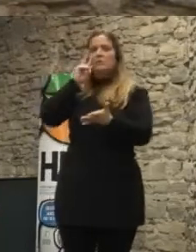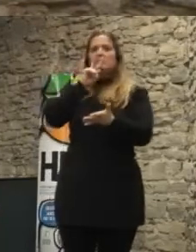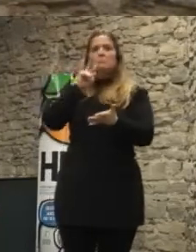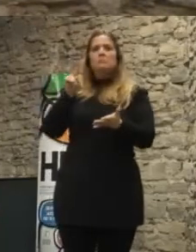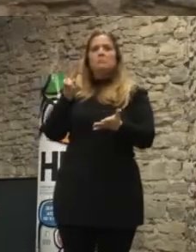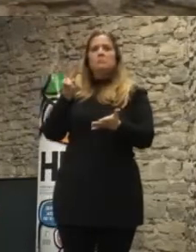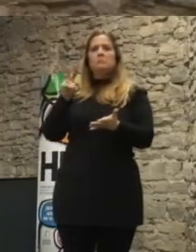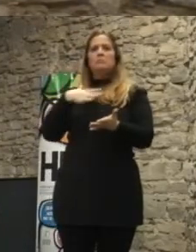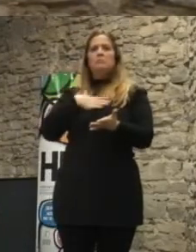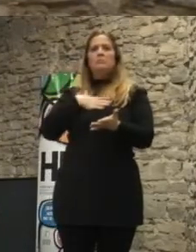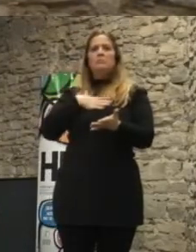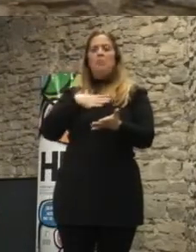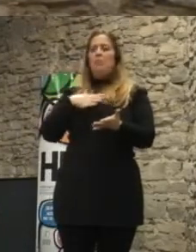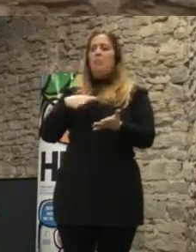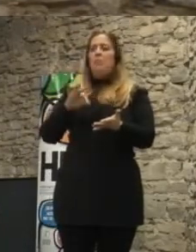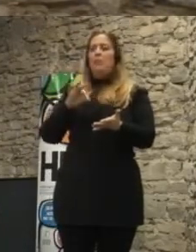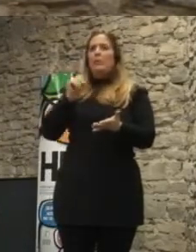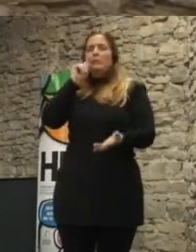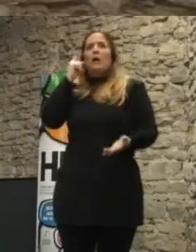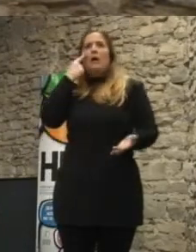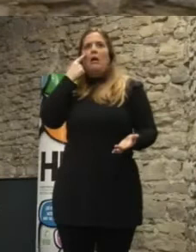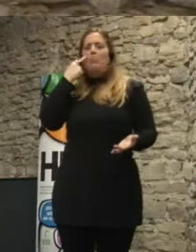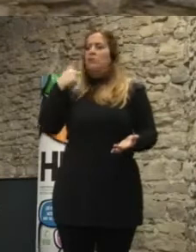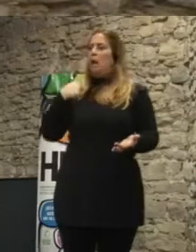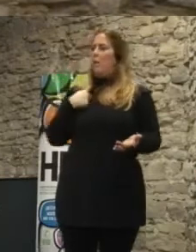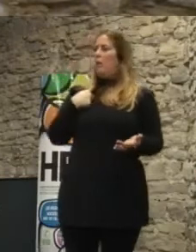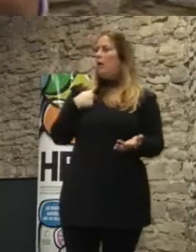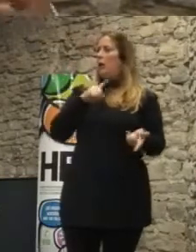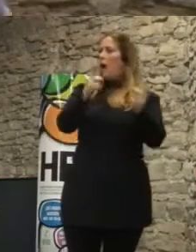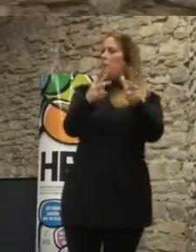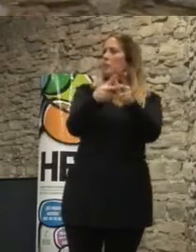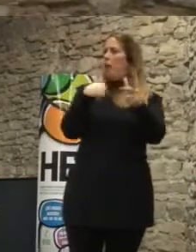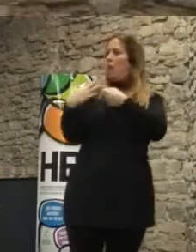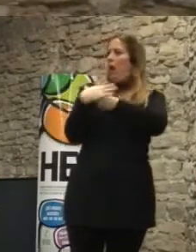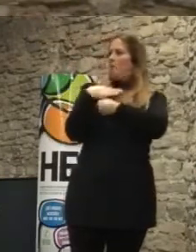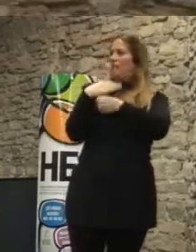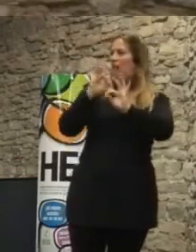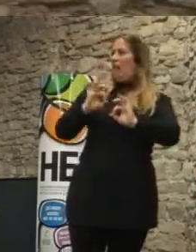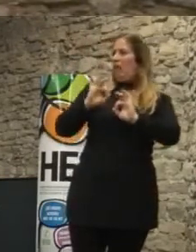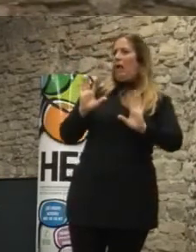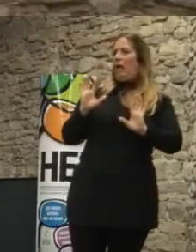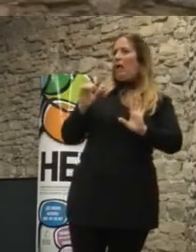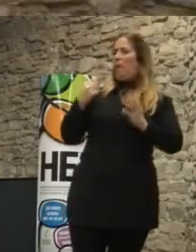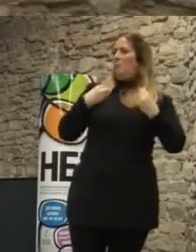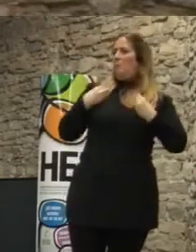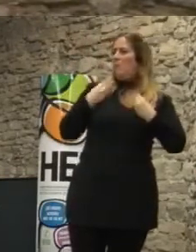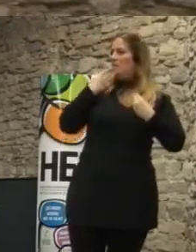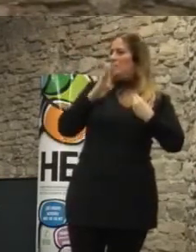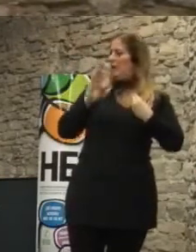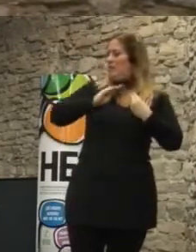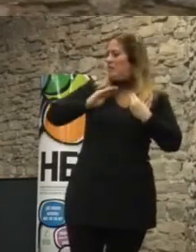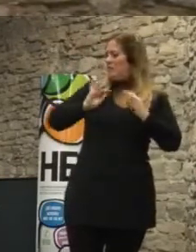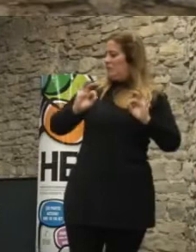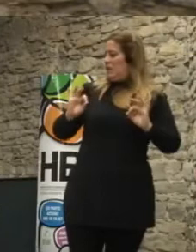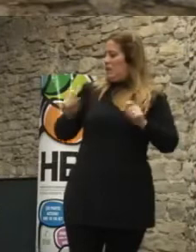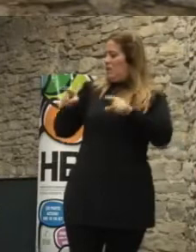conclusión de decir, oye, pues a mí no me ha cambiado tanto, ¿no? Mi vida se parece bastante a, ¿no? Si eso es así, sería